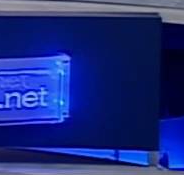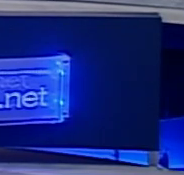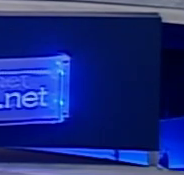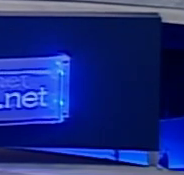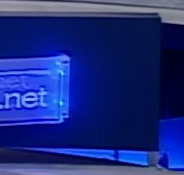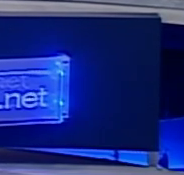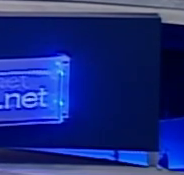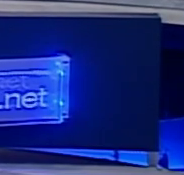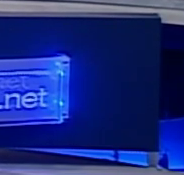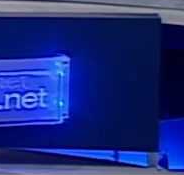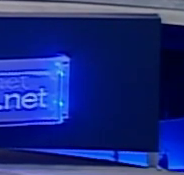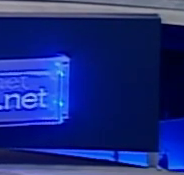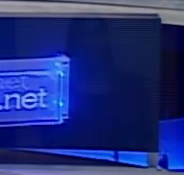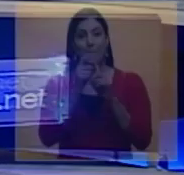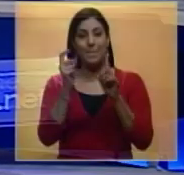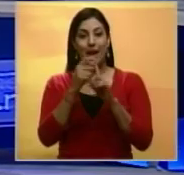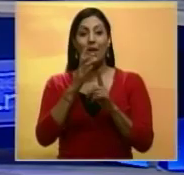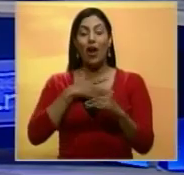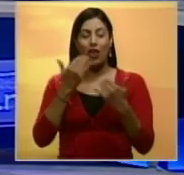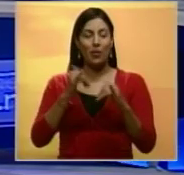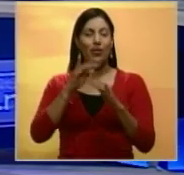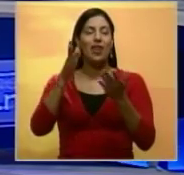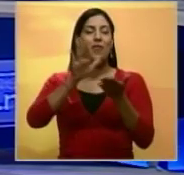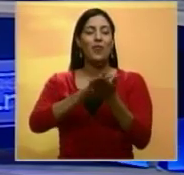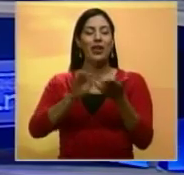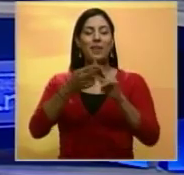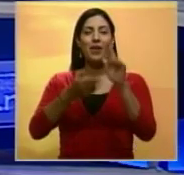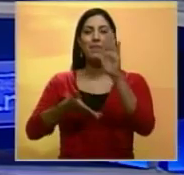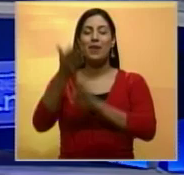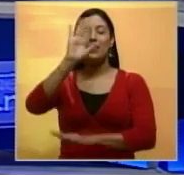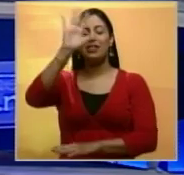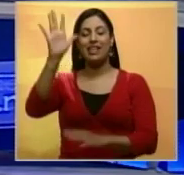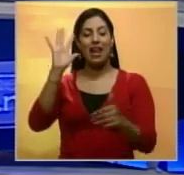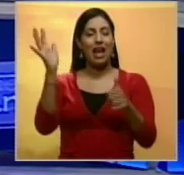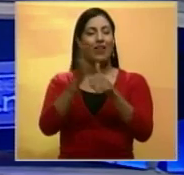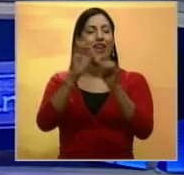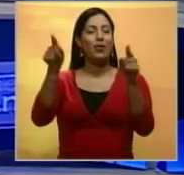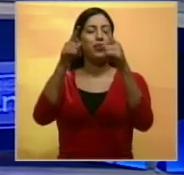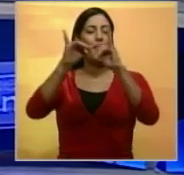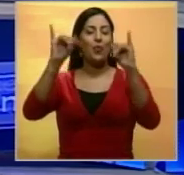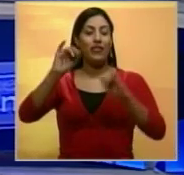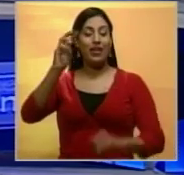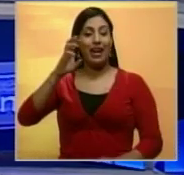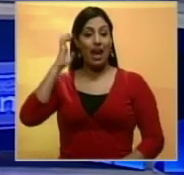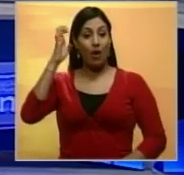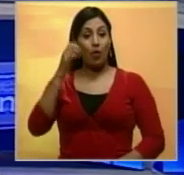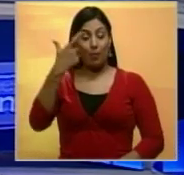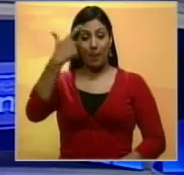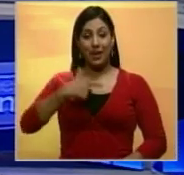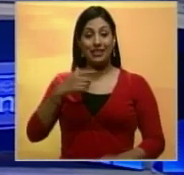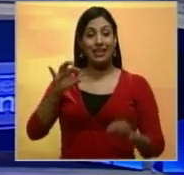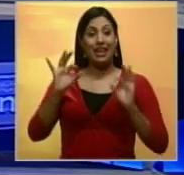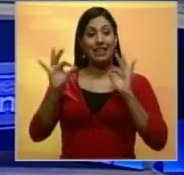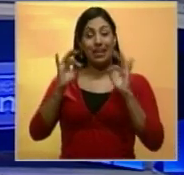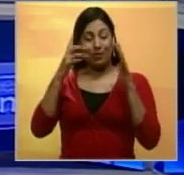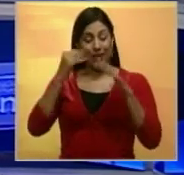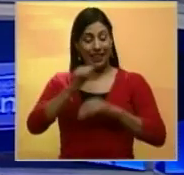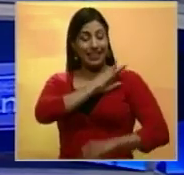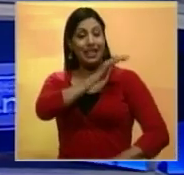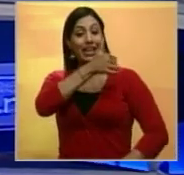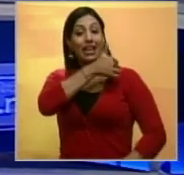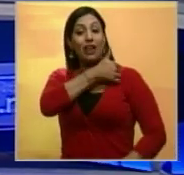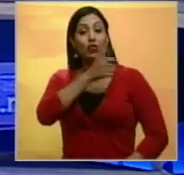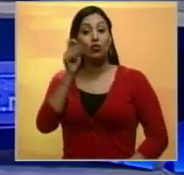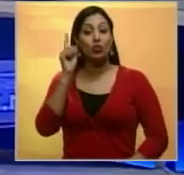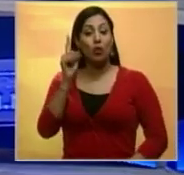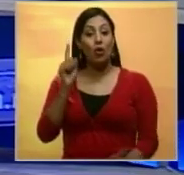Bueno, qué hermosa esa frase, ¿no? Que podría entrar en paz en el paraíso después de este logro, de esta hazaña que está haciendo como artista, como director,